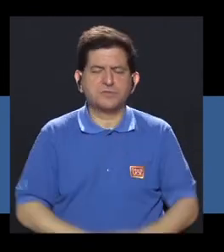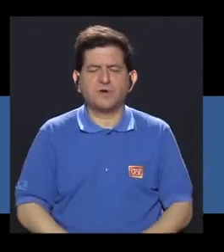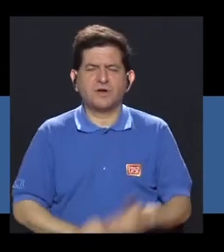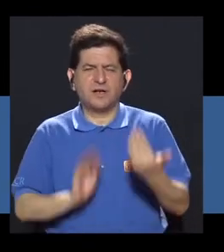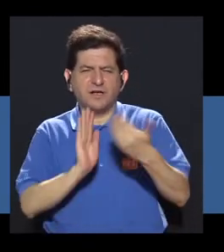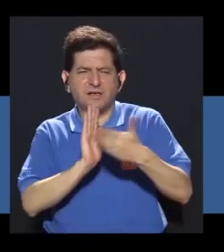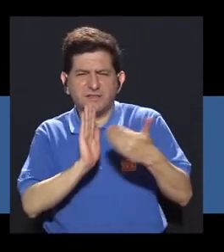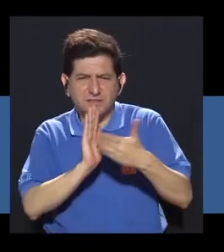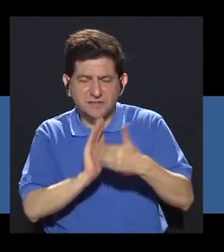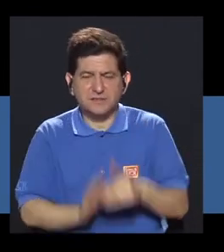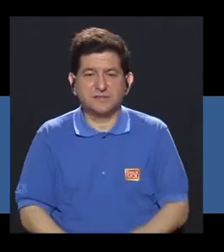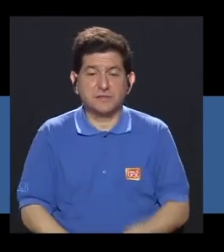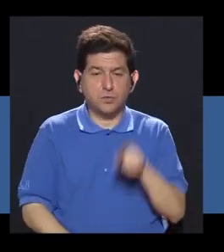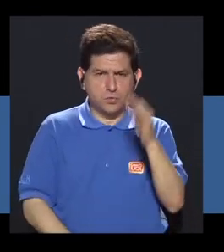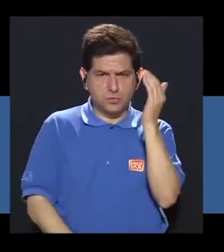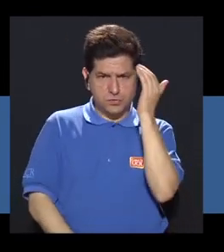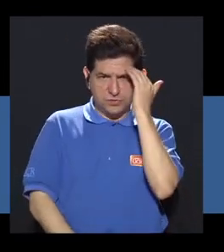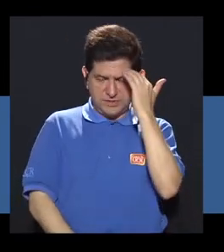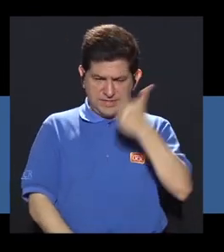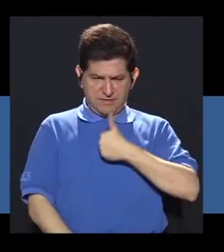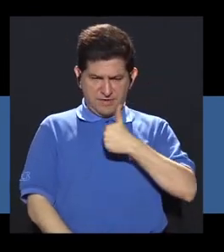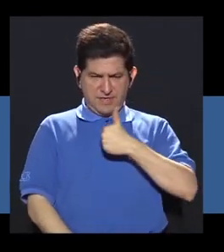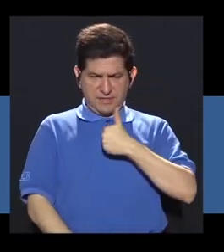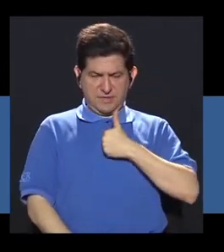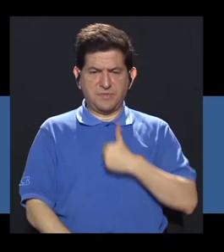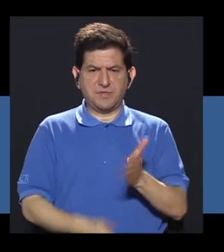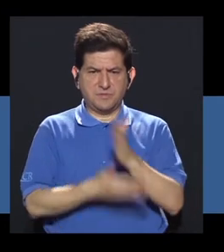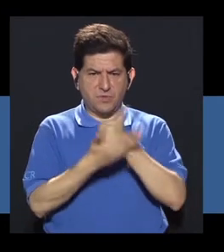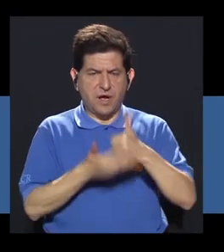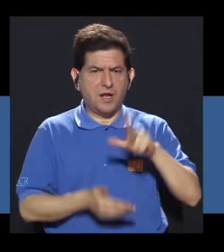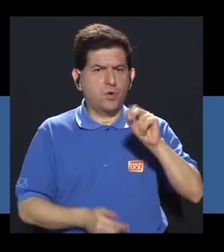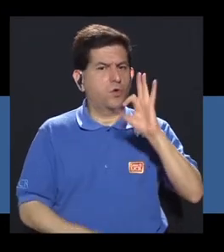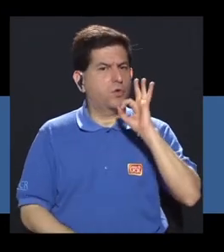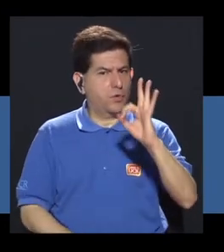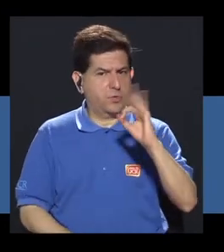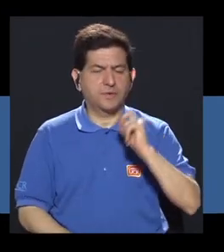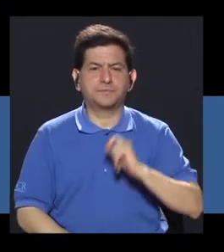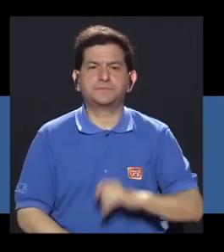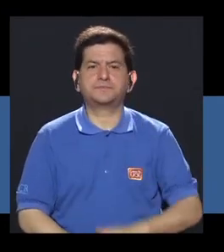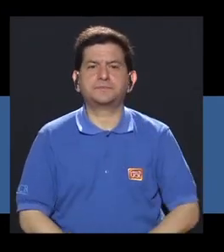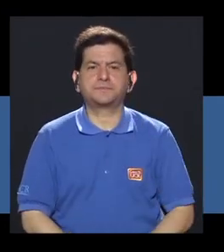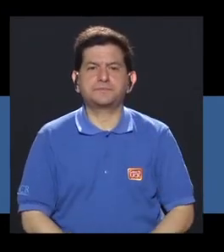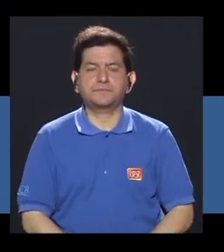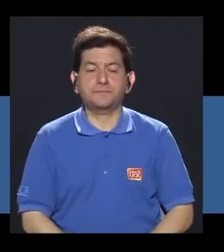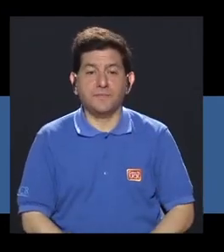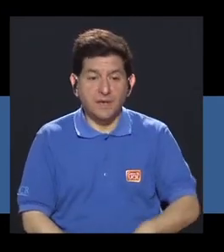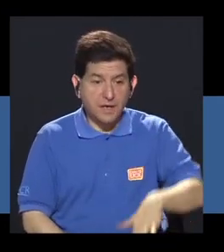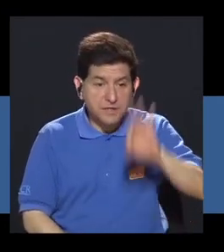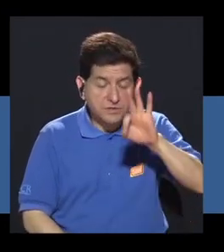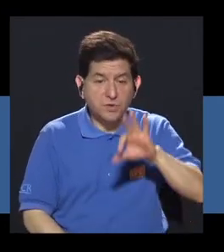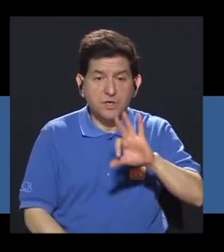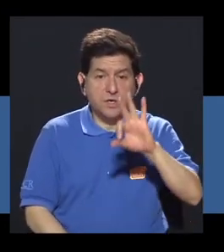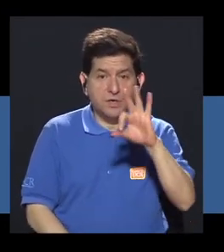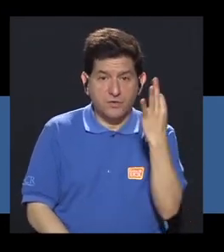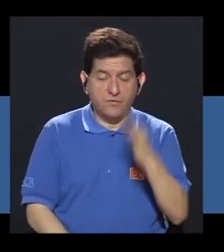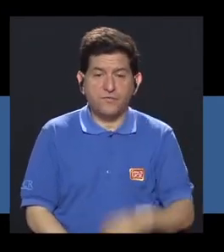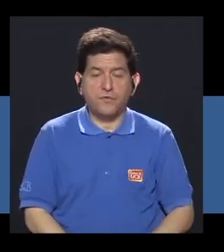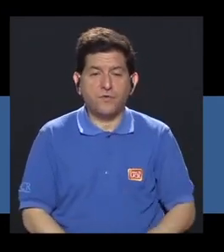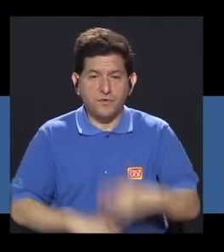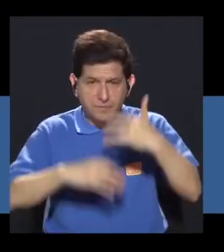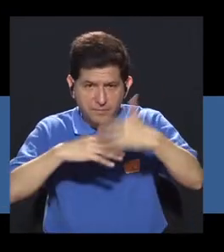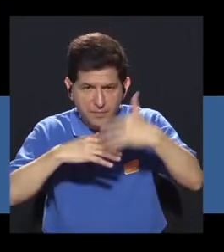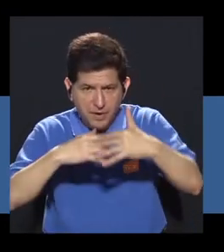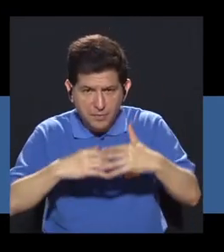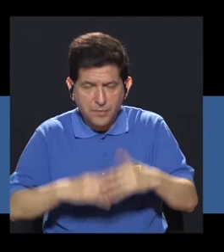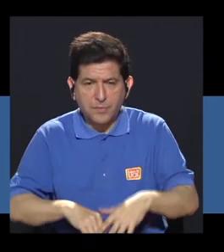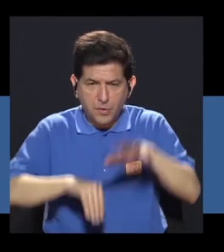frecuencia, emociones, molestias y demás, para conocerse y reconocer cuando algo no anda bien. Para elegir la